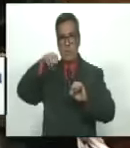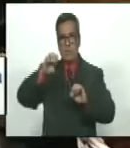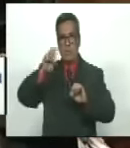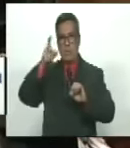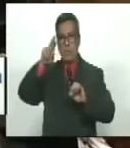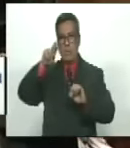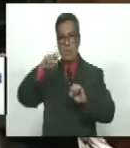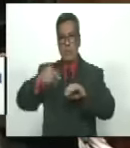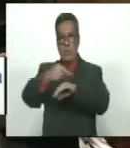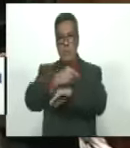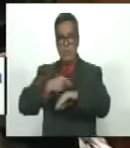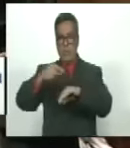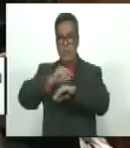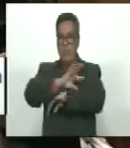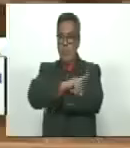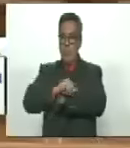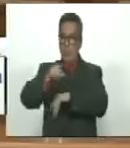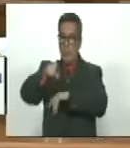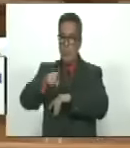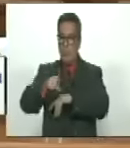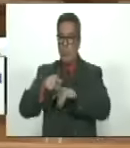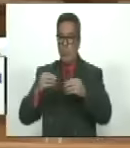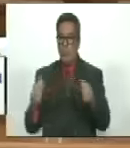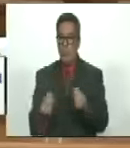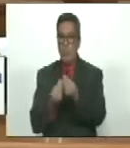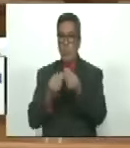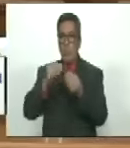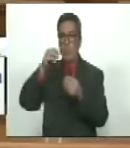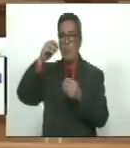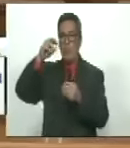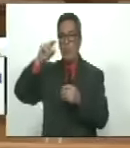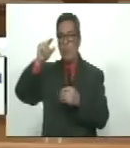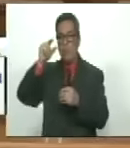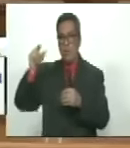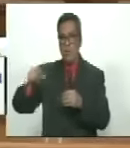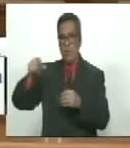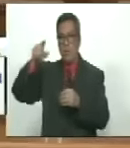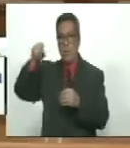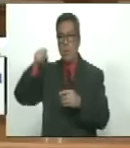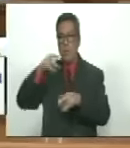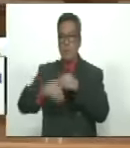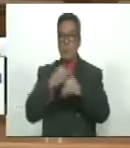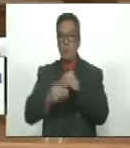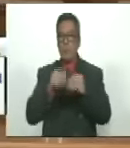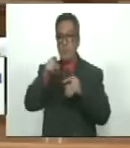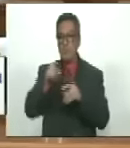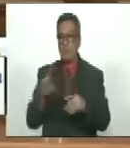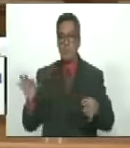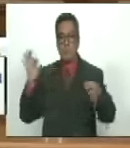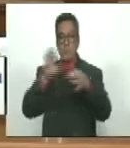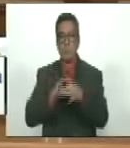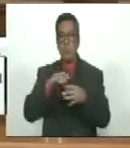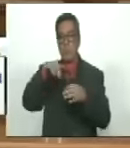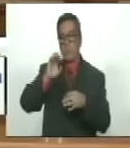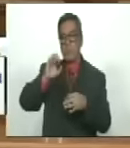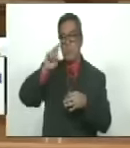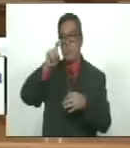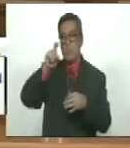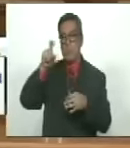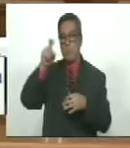el gobierno corrupto de la República Cooperativa de Guyana convertirse en una filial de la